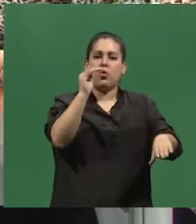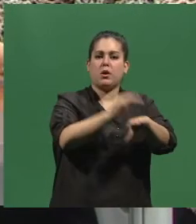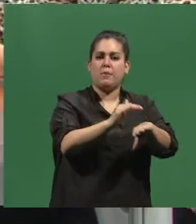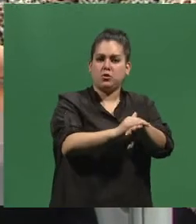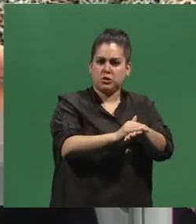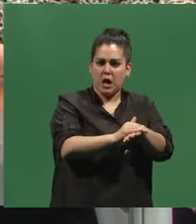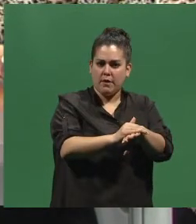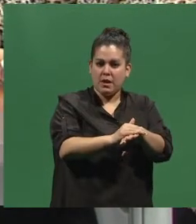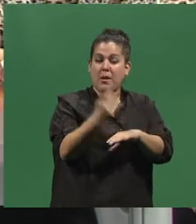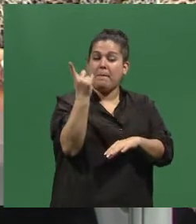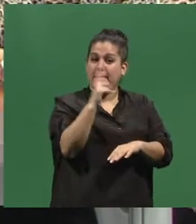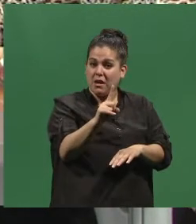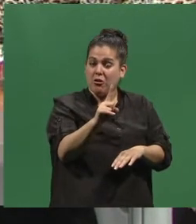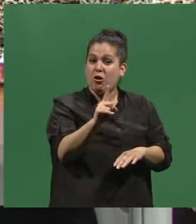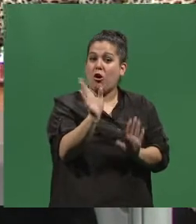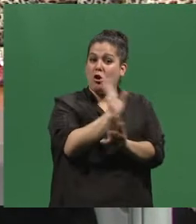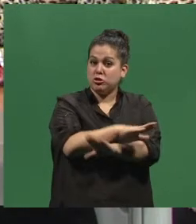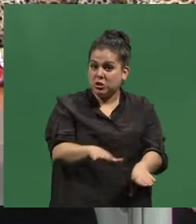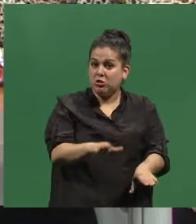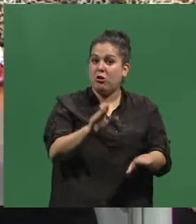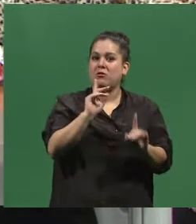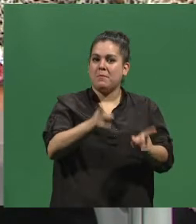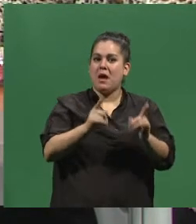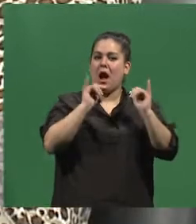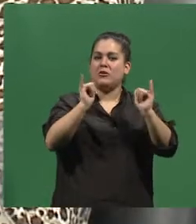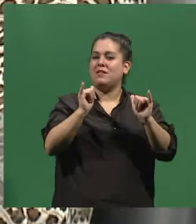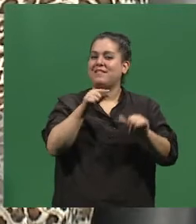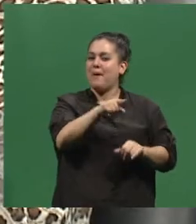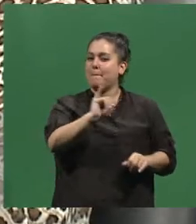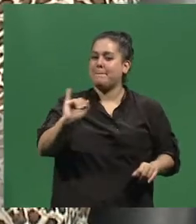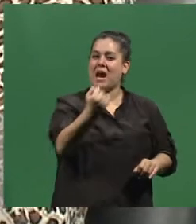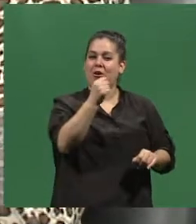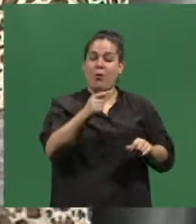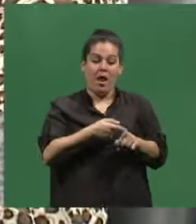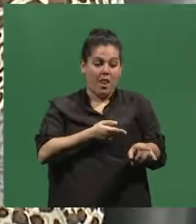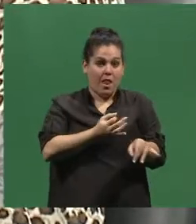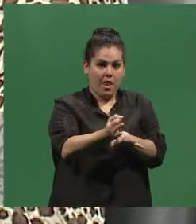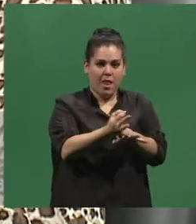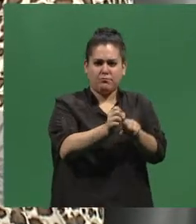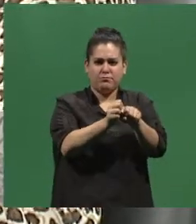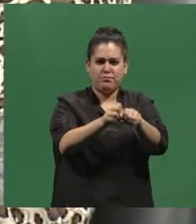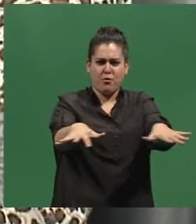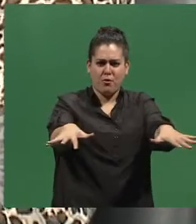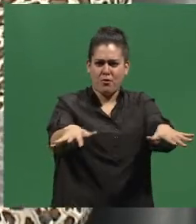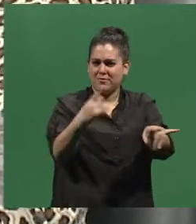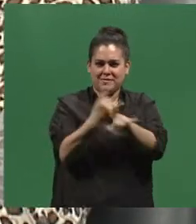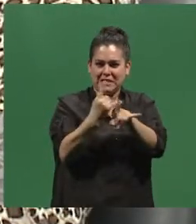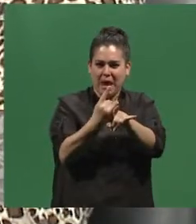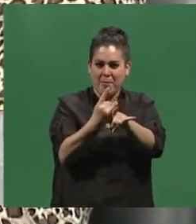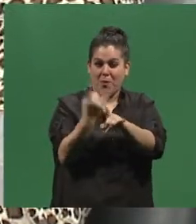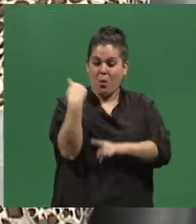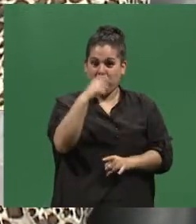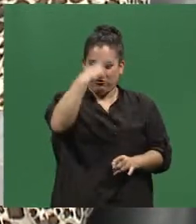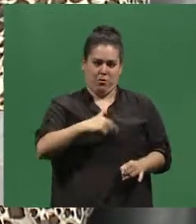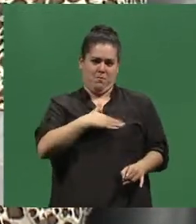responsable, pero sí los chicos, los niños, adolescentes son los mejores multiplicadores. Soy mamá y creo que apenas le enseñan algo